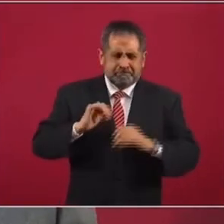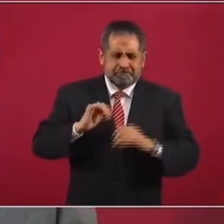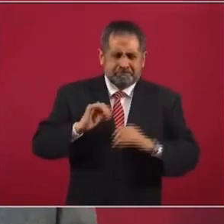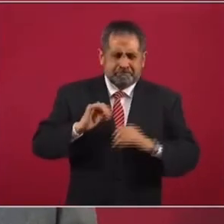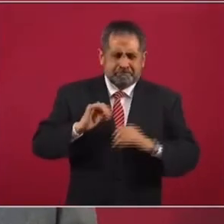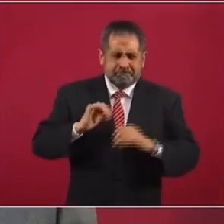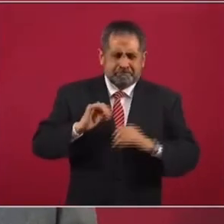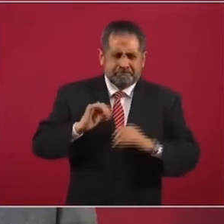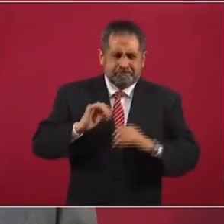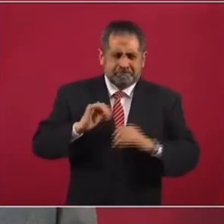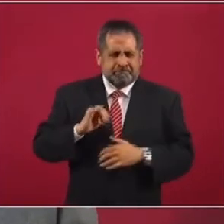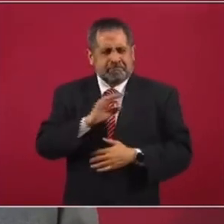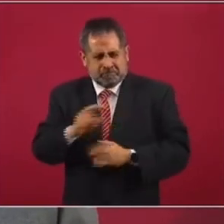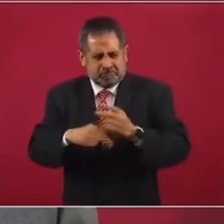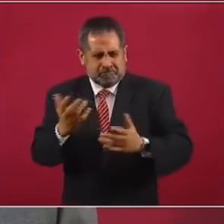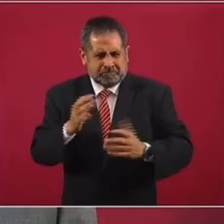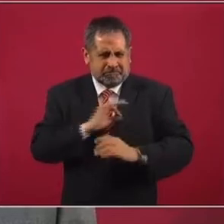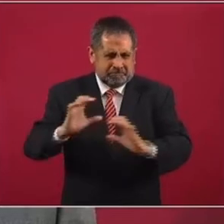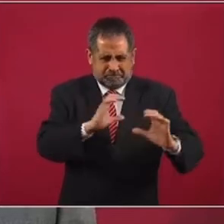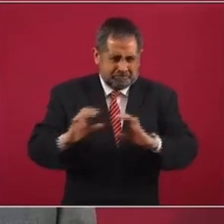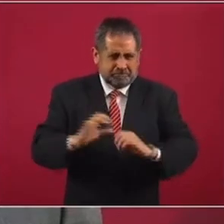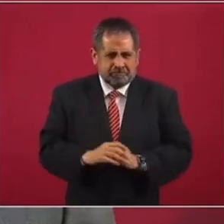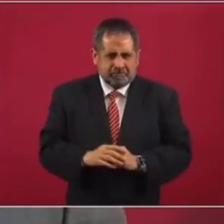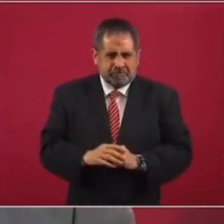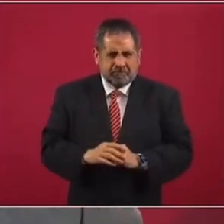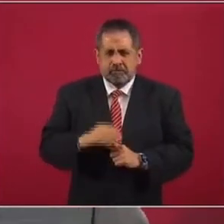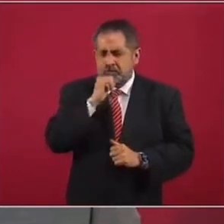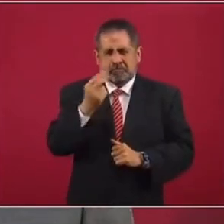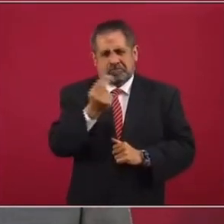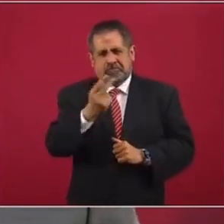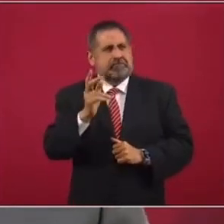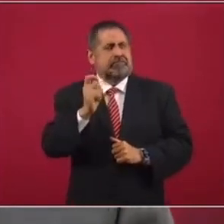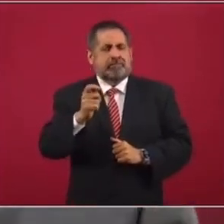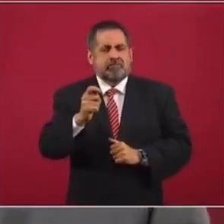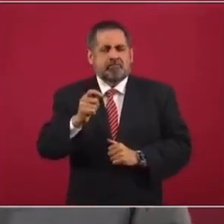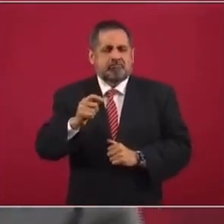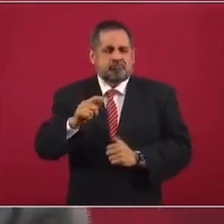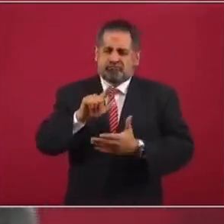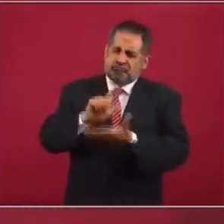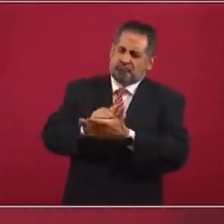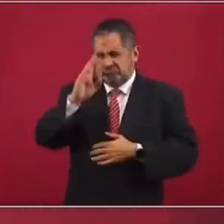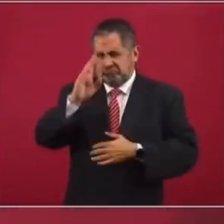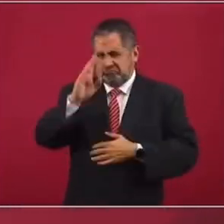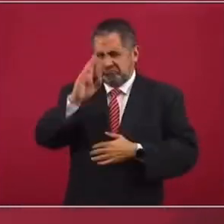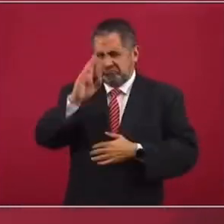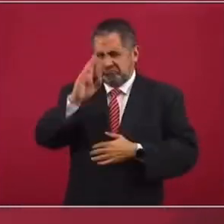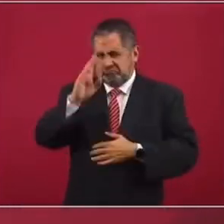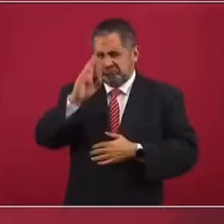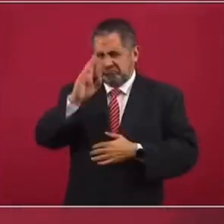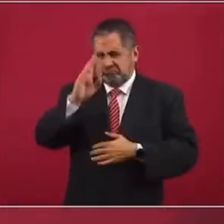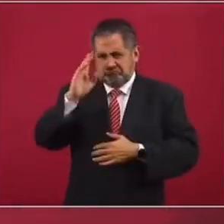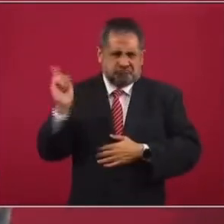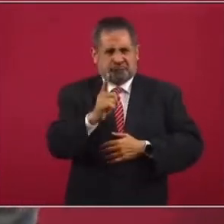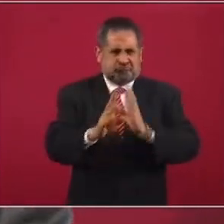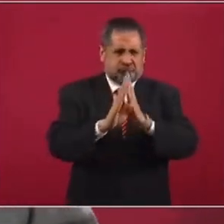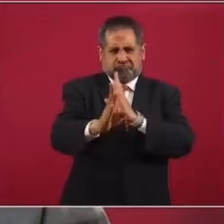nosotros mismos, y sí podemos hacerlo, sin necesidad de que nos sigan